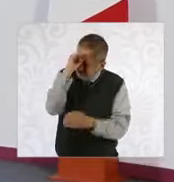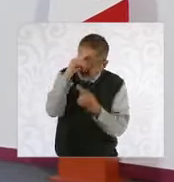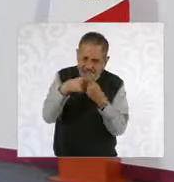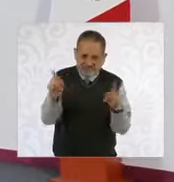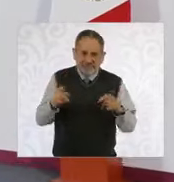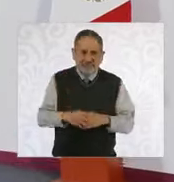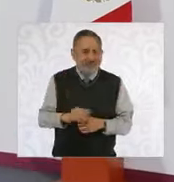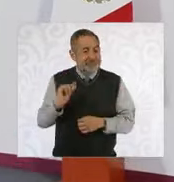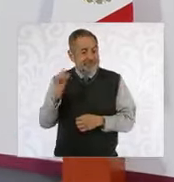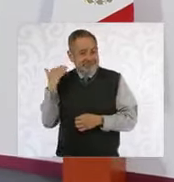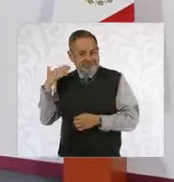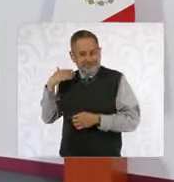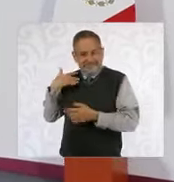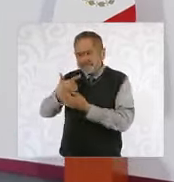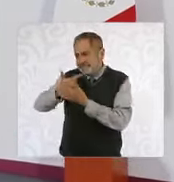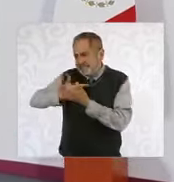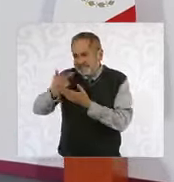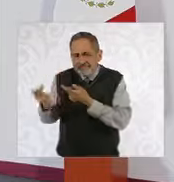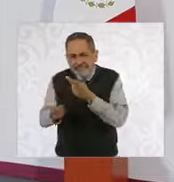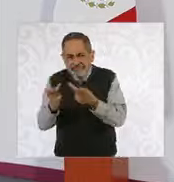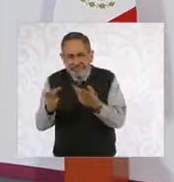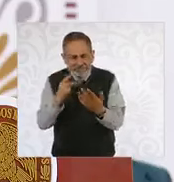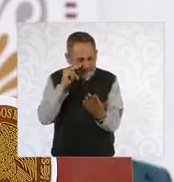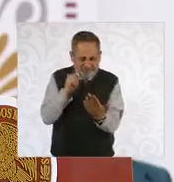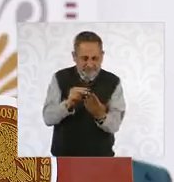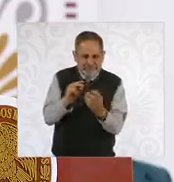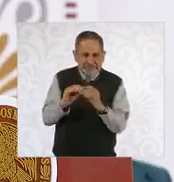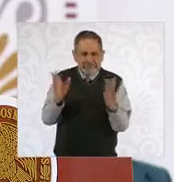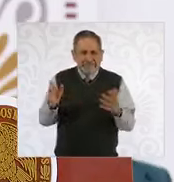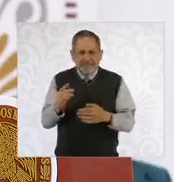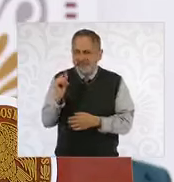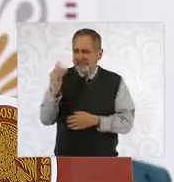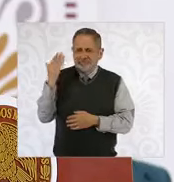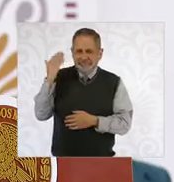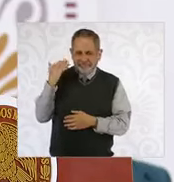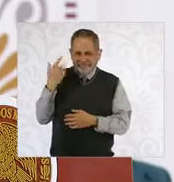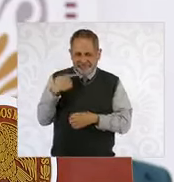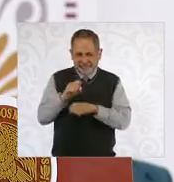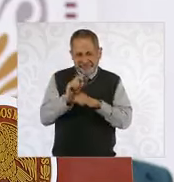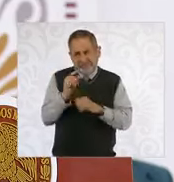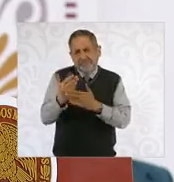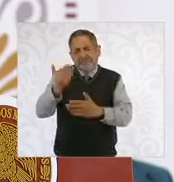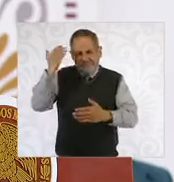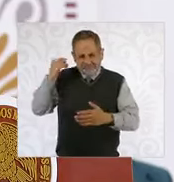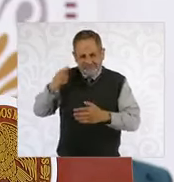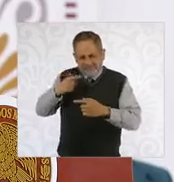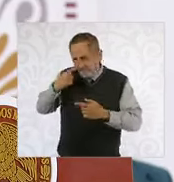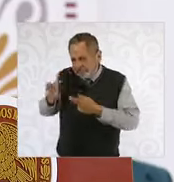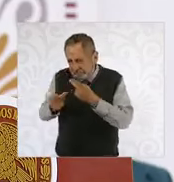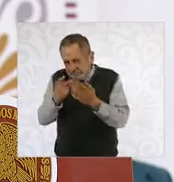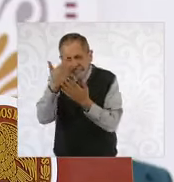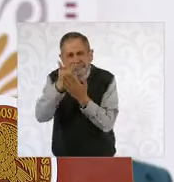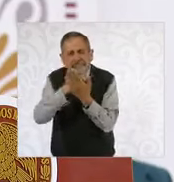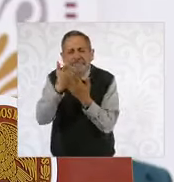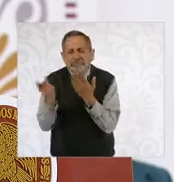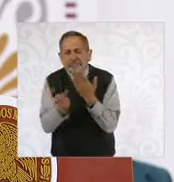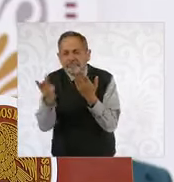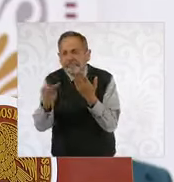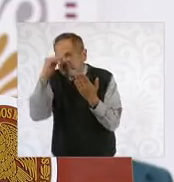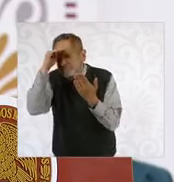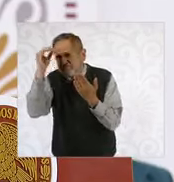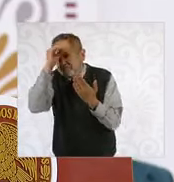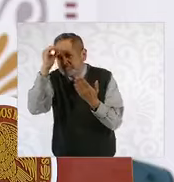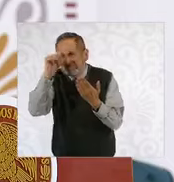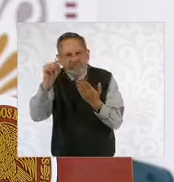Las últimas encuestas, no he visto alguna en las últimas semanas, pero de las últimas